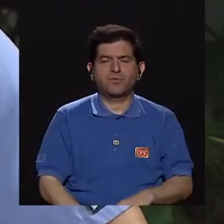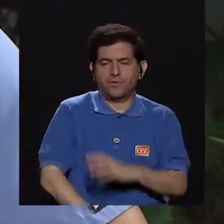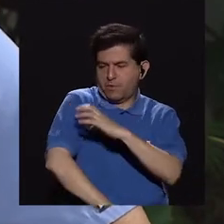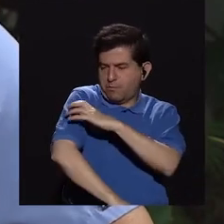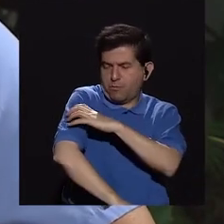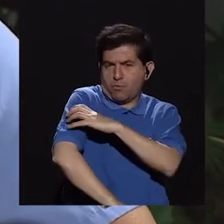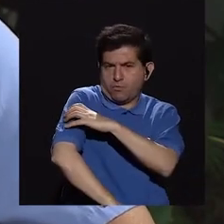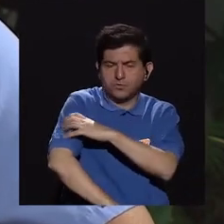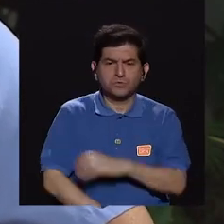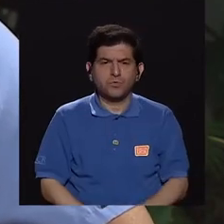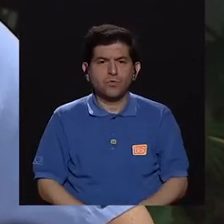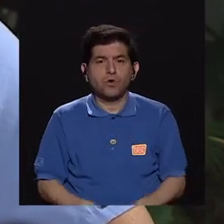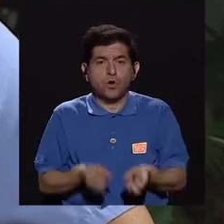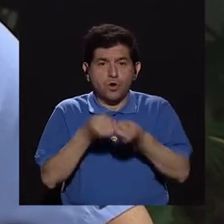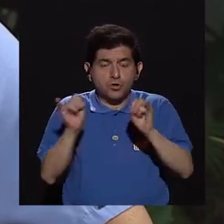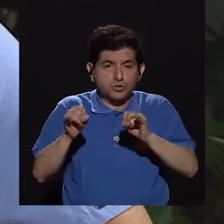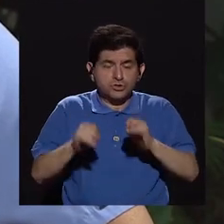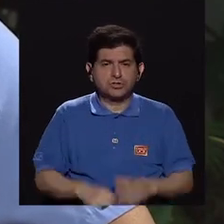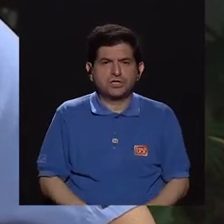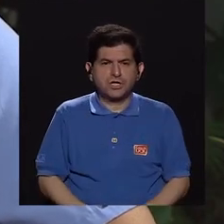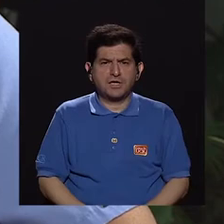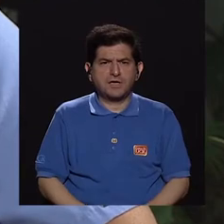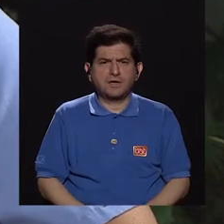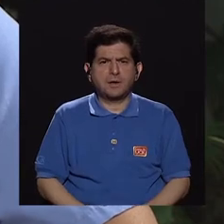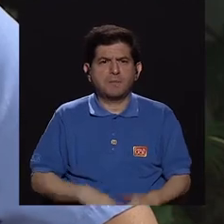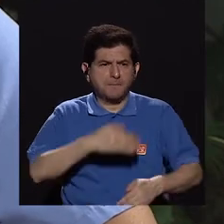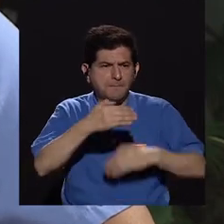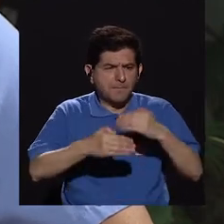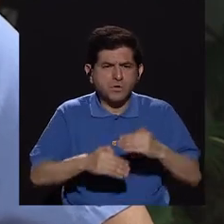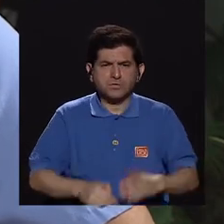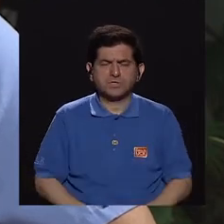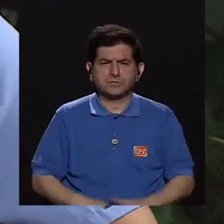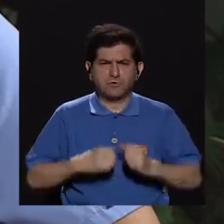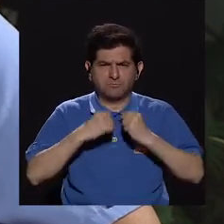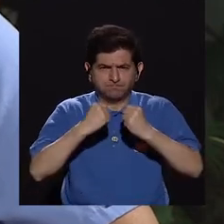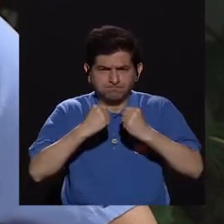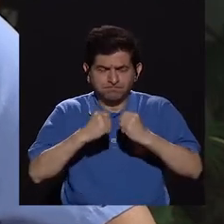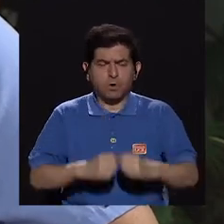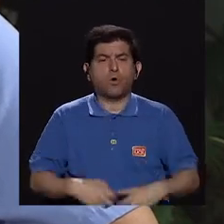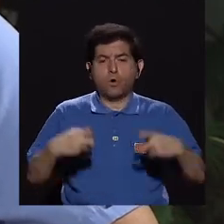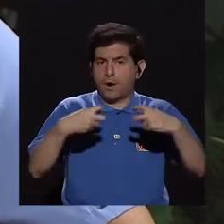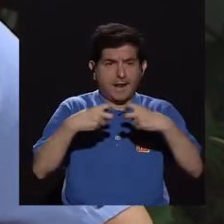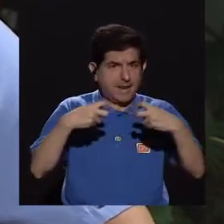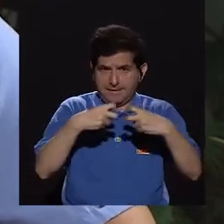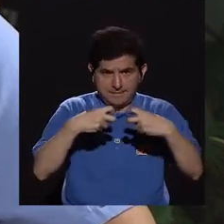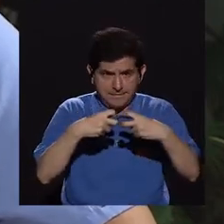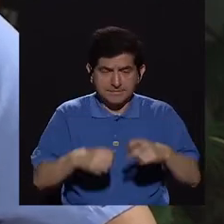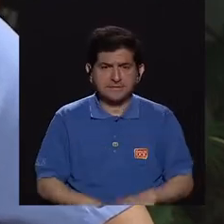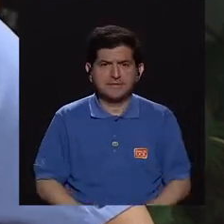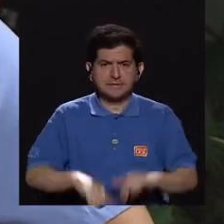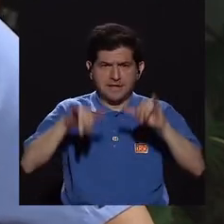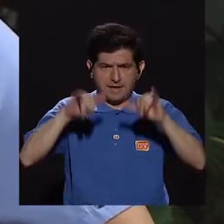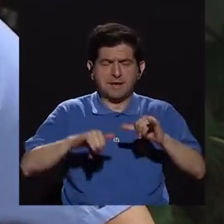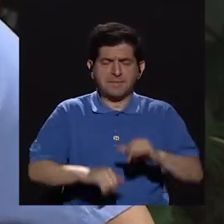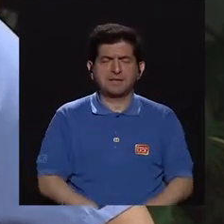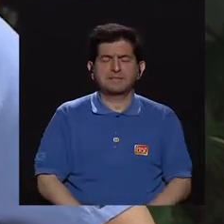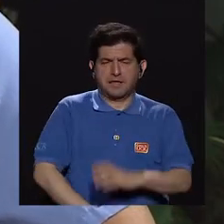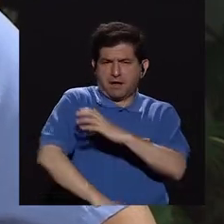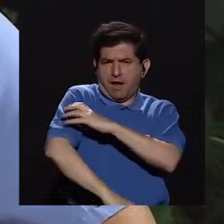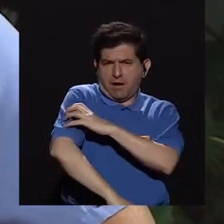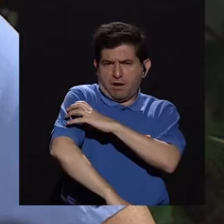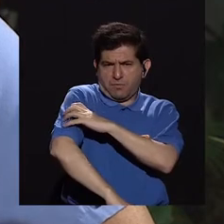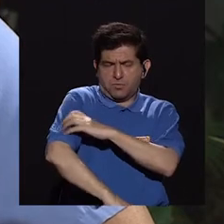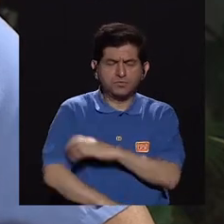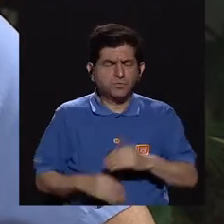muscular, por ejemplo, si pasa sin contracción o sin un proceso eléctrico que mantenga el tono muscular